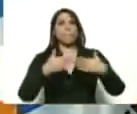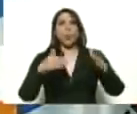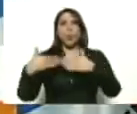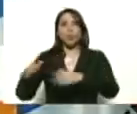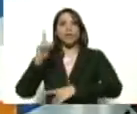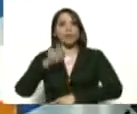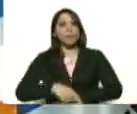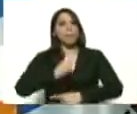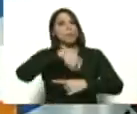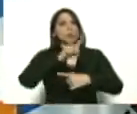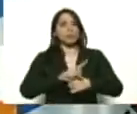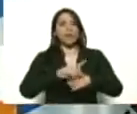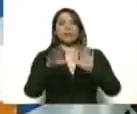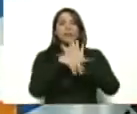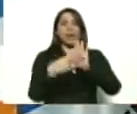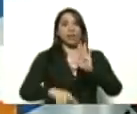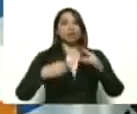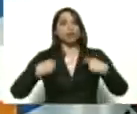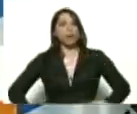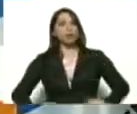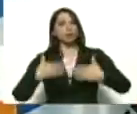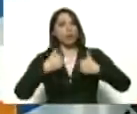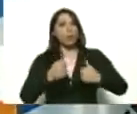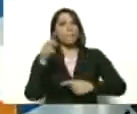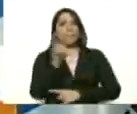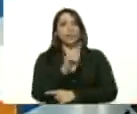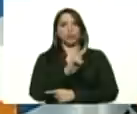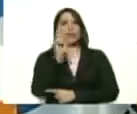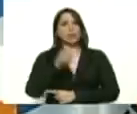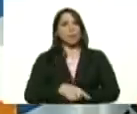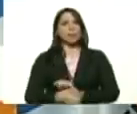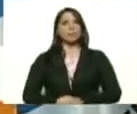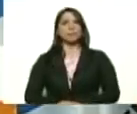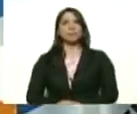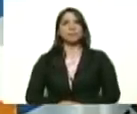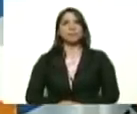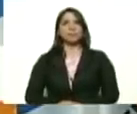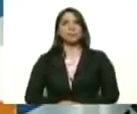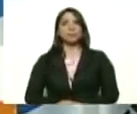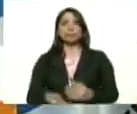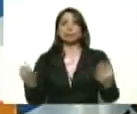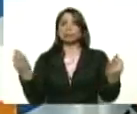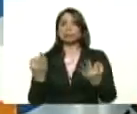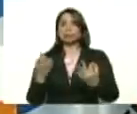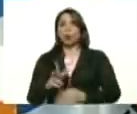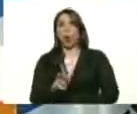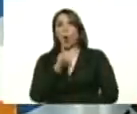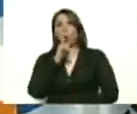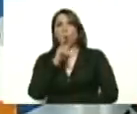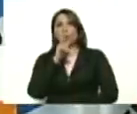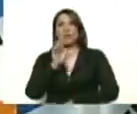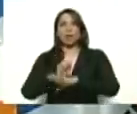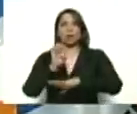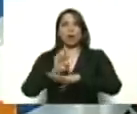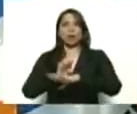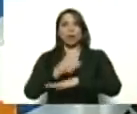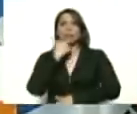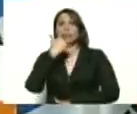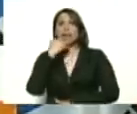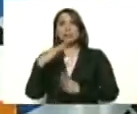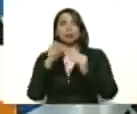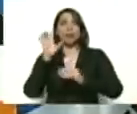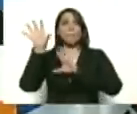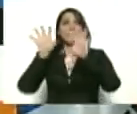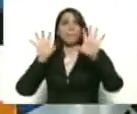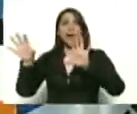priorizar el derecho humano a la salud de los venezolanos. Y un caso realmente escandaloso en Ecuador, casi todos los países del